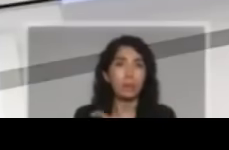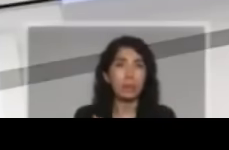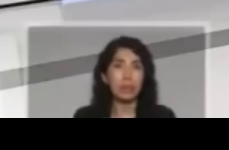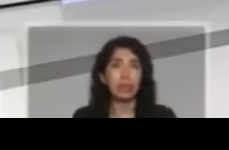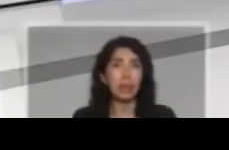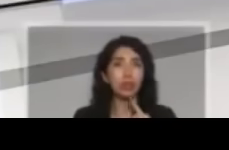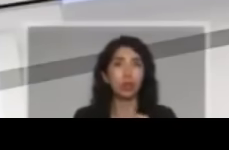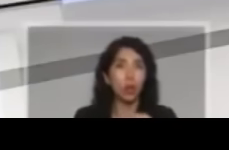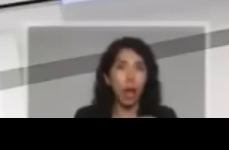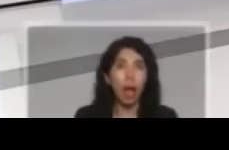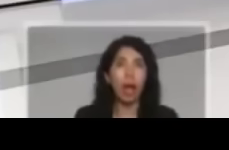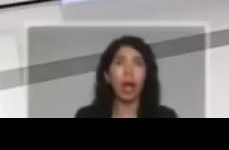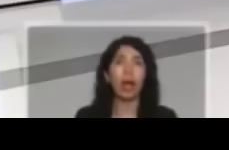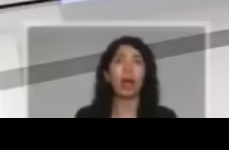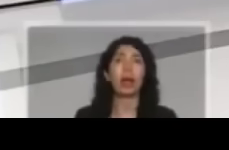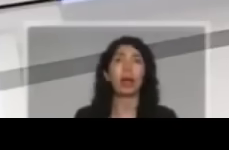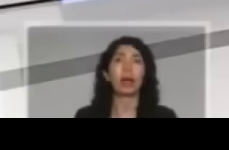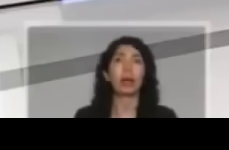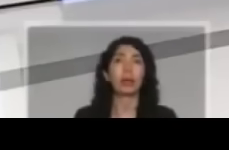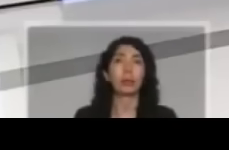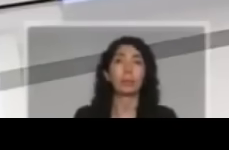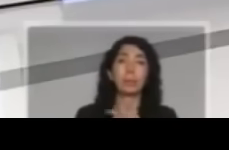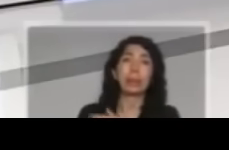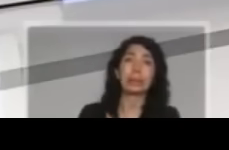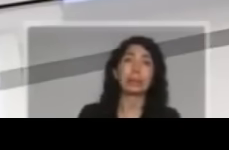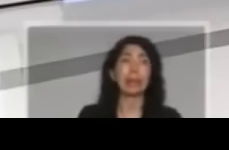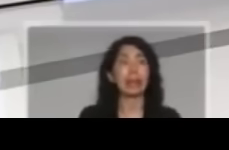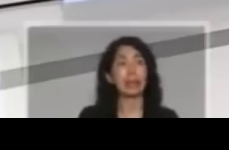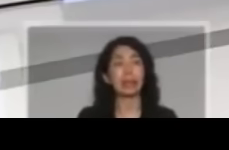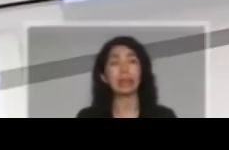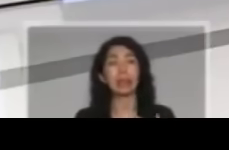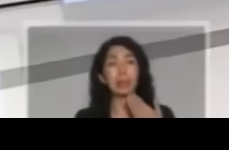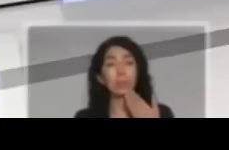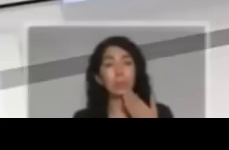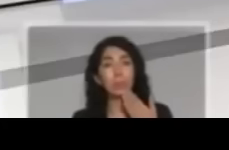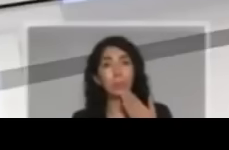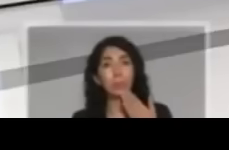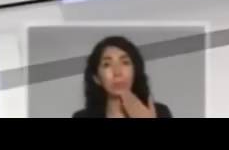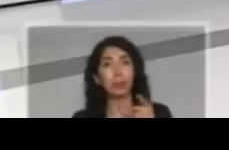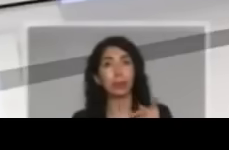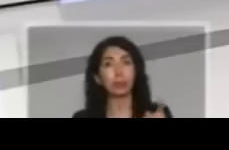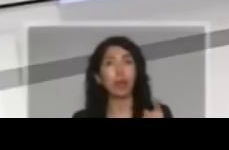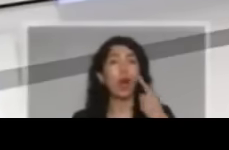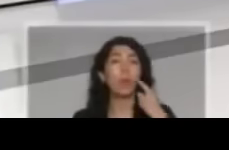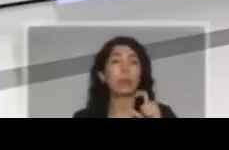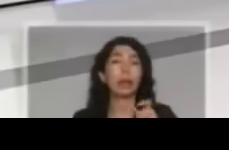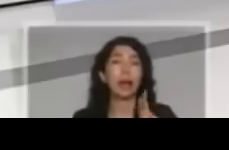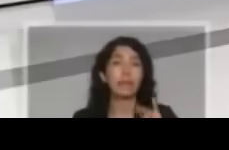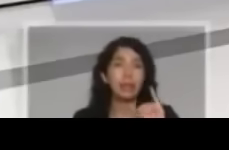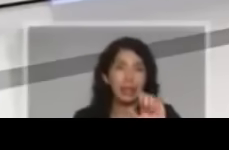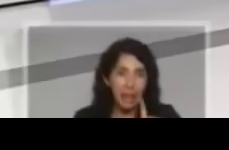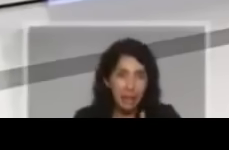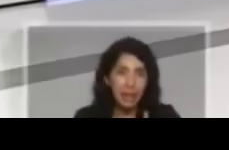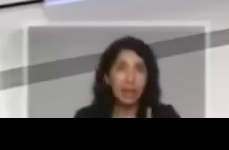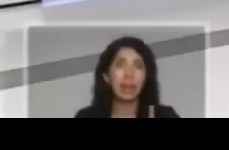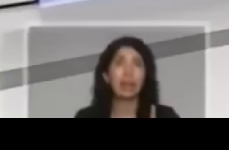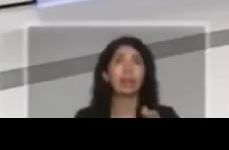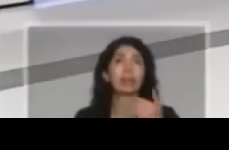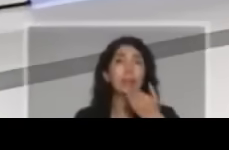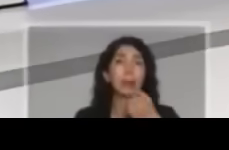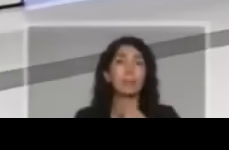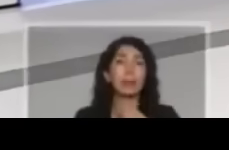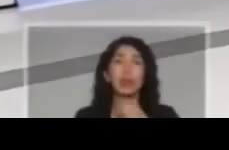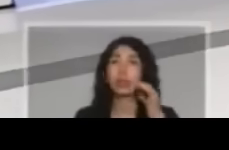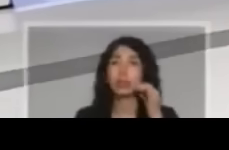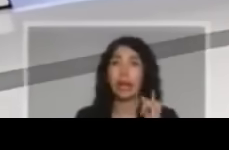crispi Carlos Durán a quienes el presidente le habría pedido consejo sobre Cómo manejar esto Gabriel de la Fuente que está en el centro además de la investigación al igual que la periodista